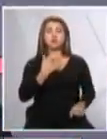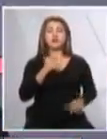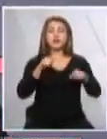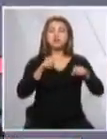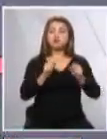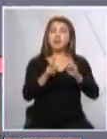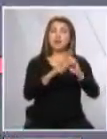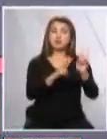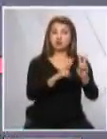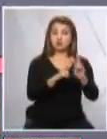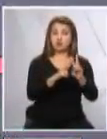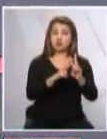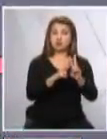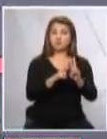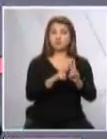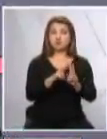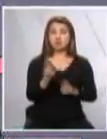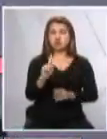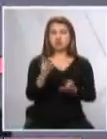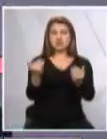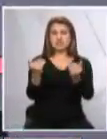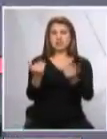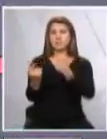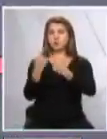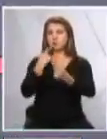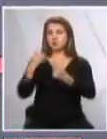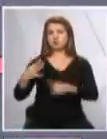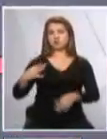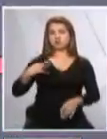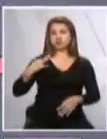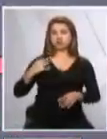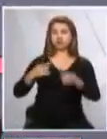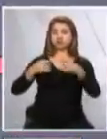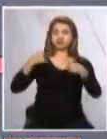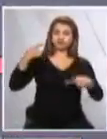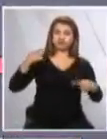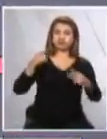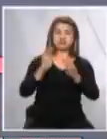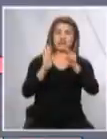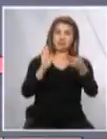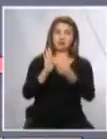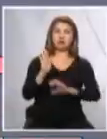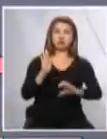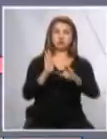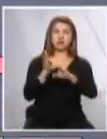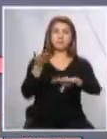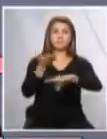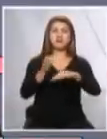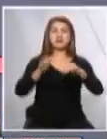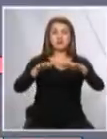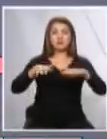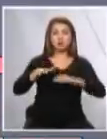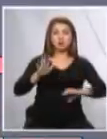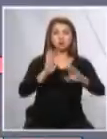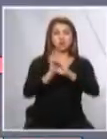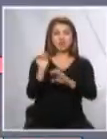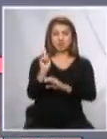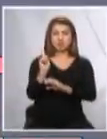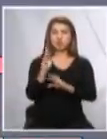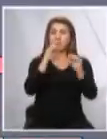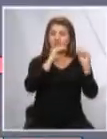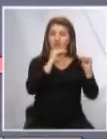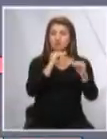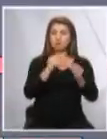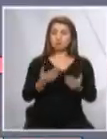esto se puede resolver sin necesidad de tener que alterar la Constitución radicalmente a través de una Asamblea Constituyente. Hablemos de los